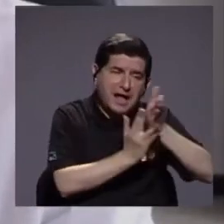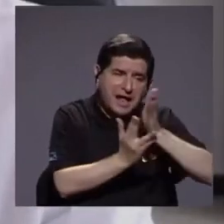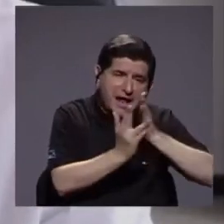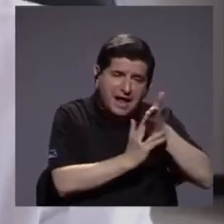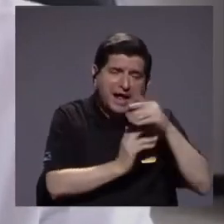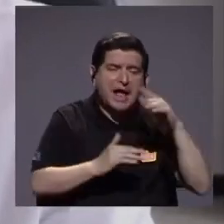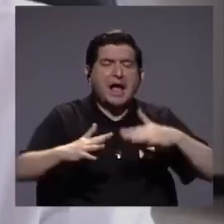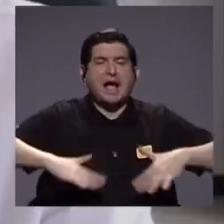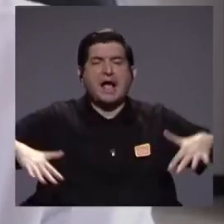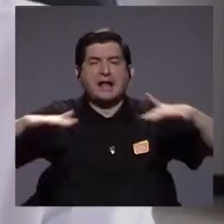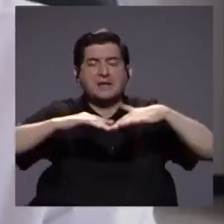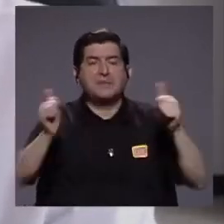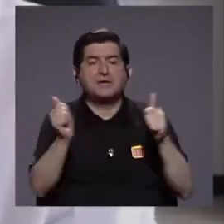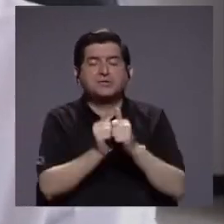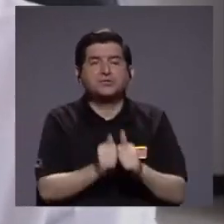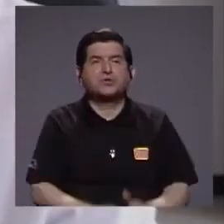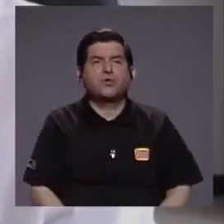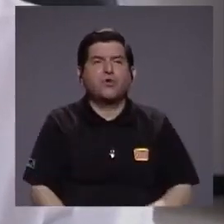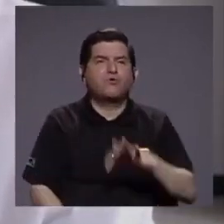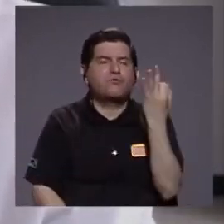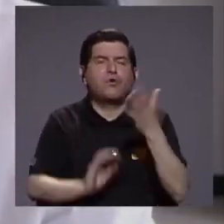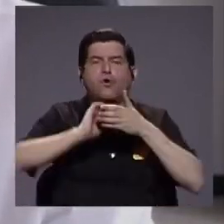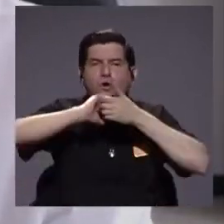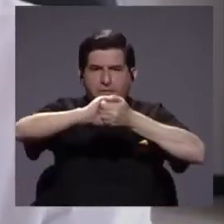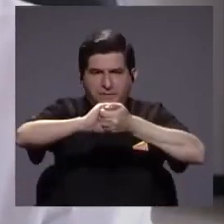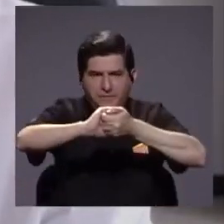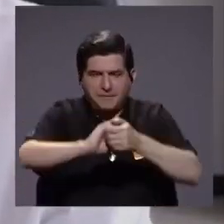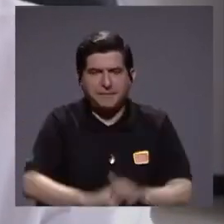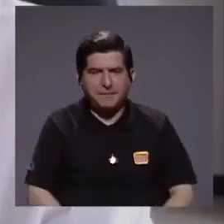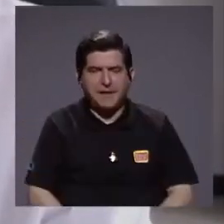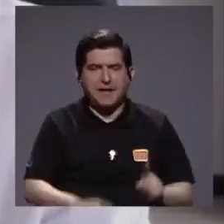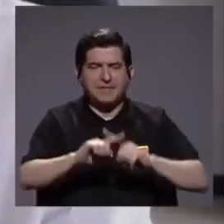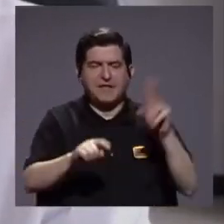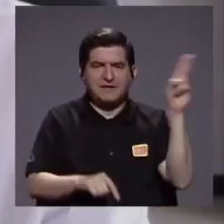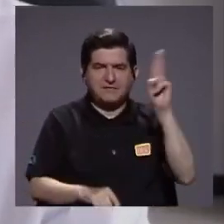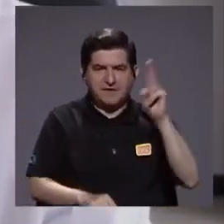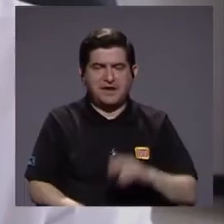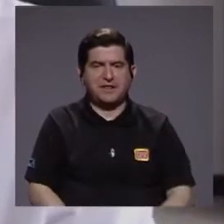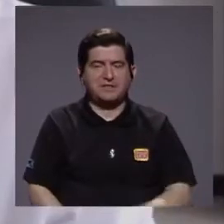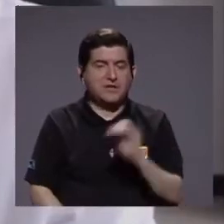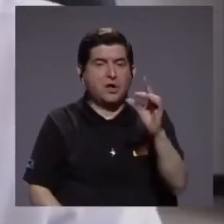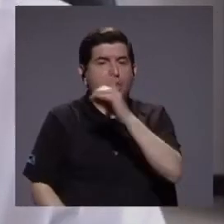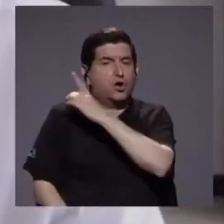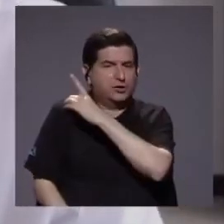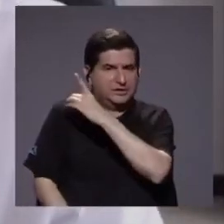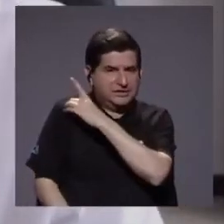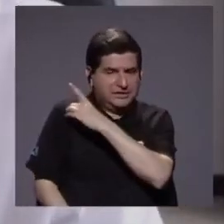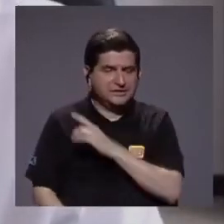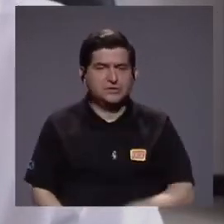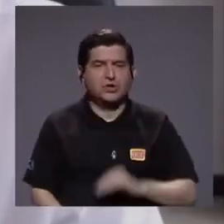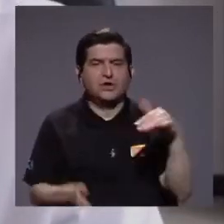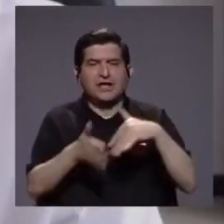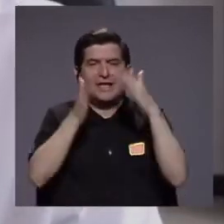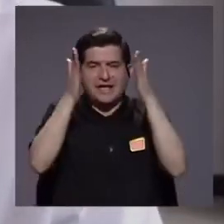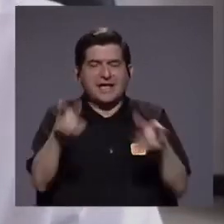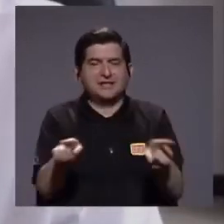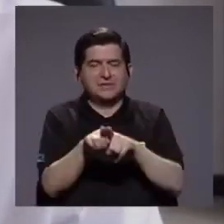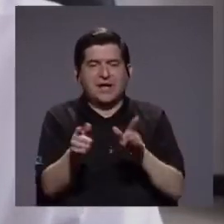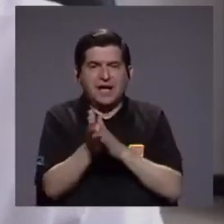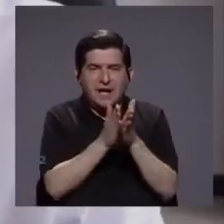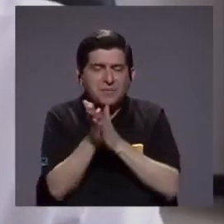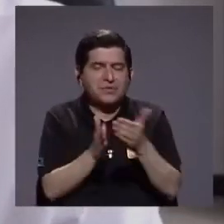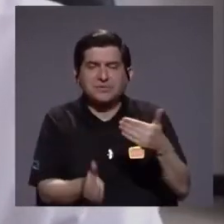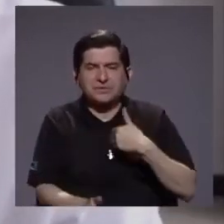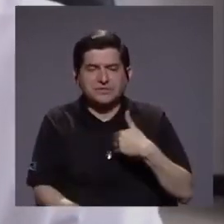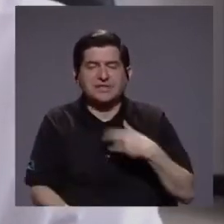a esos espacios con un carácter solidario entre las unidades académicas, las direcciones y los estudiantes. También tenemos que aprovechar lo que